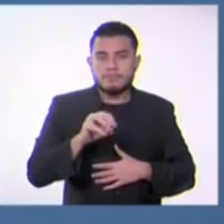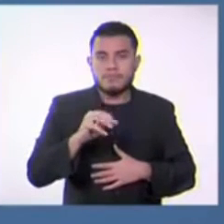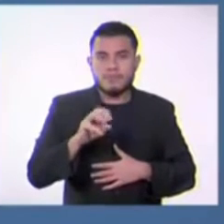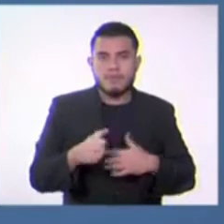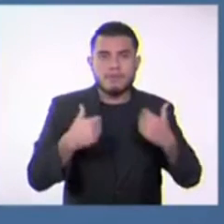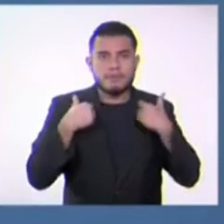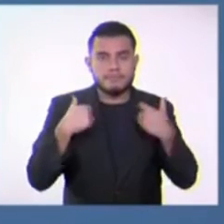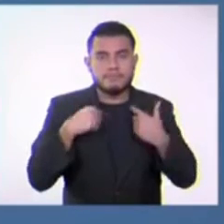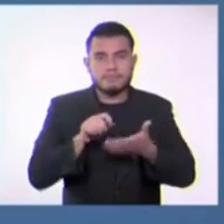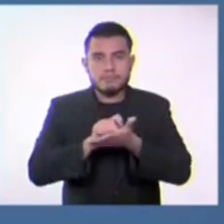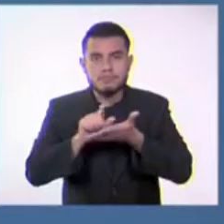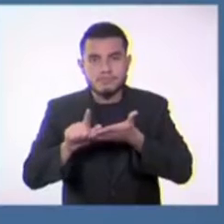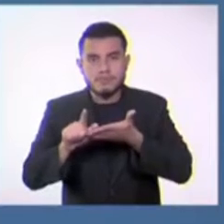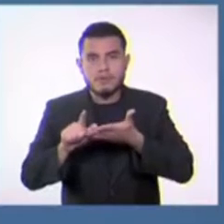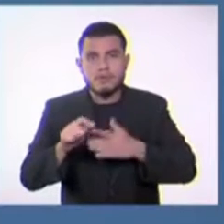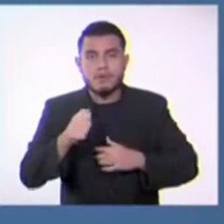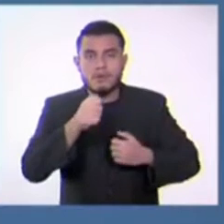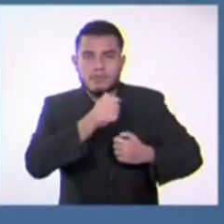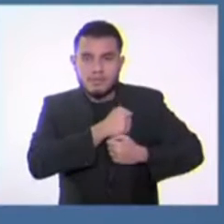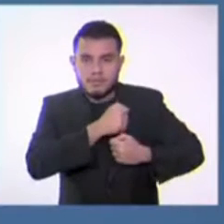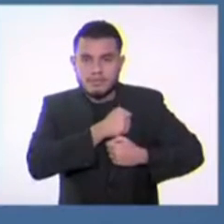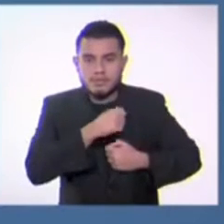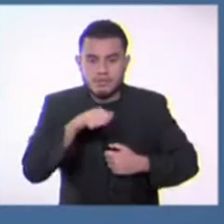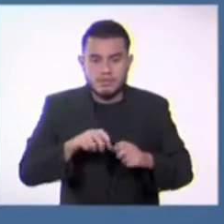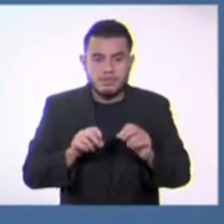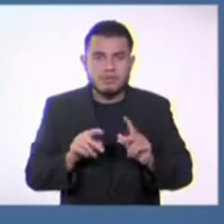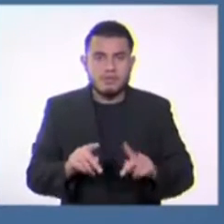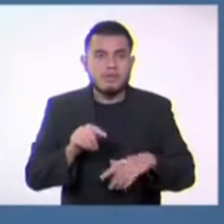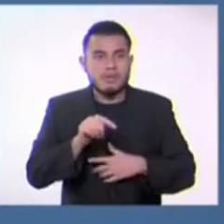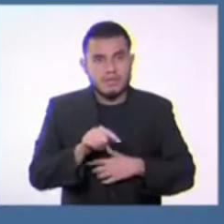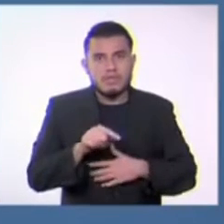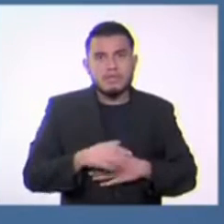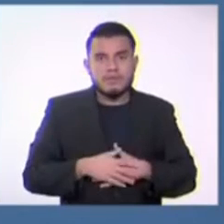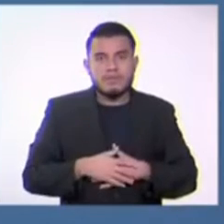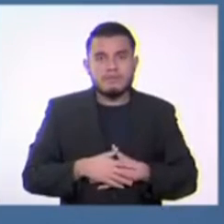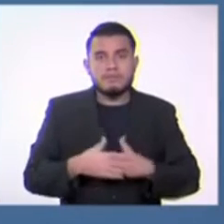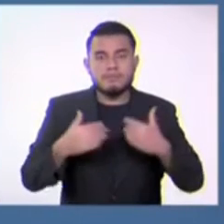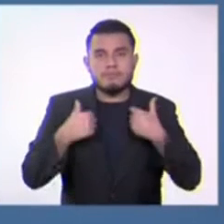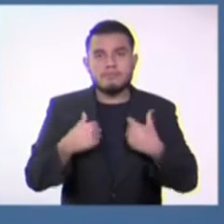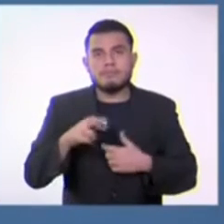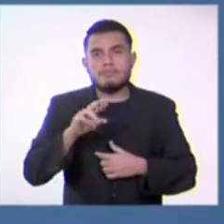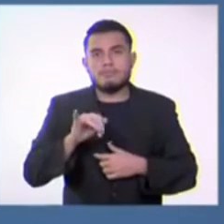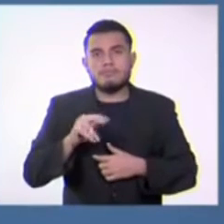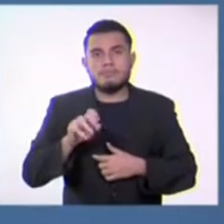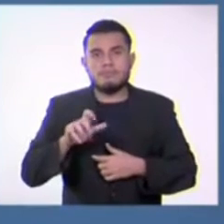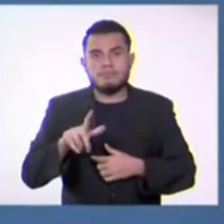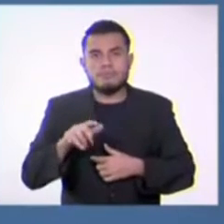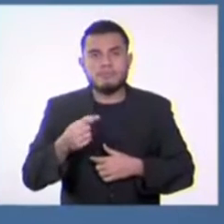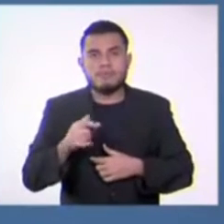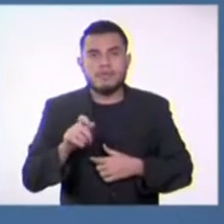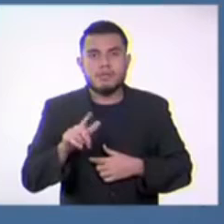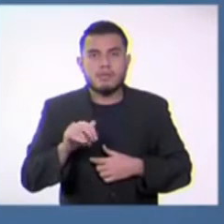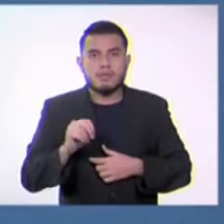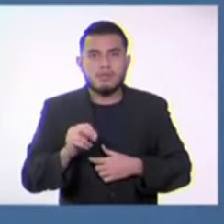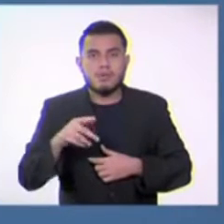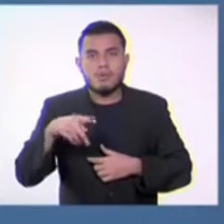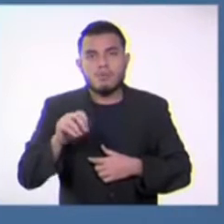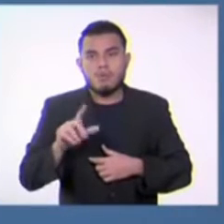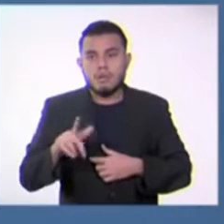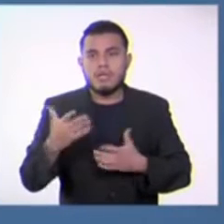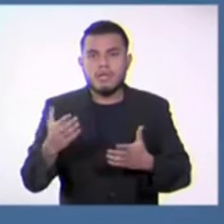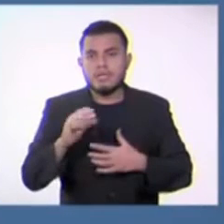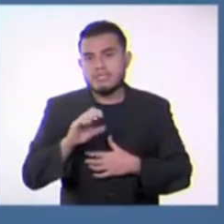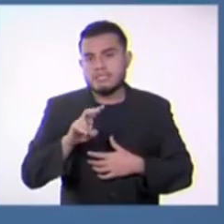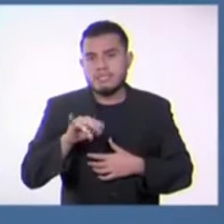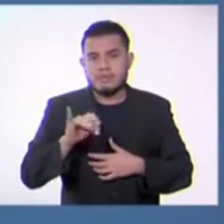la Escuela de Militares, y en este caso esta promoción tiene al doctor Reinaldo Galindo Pol, él era civil. Tenemos